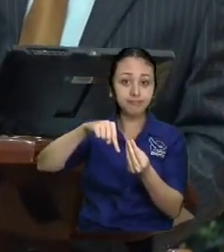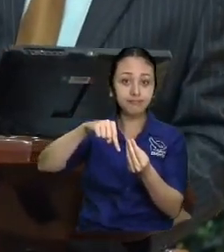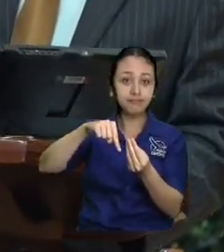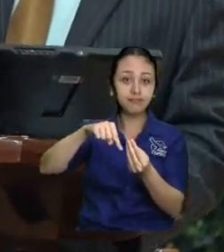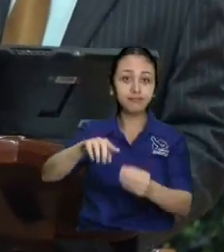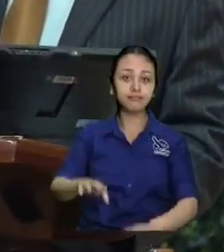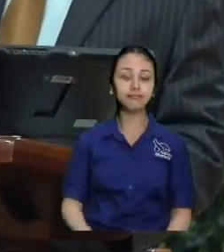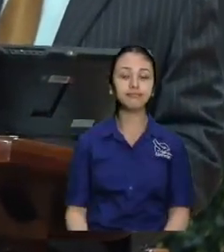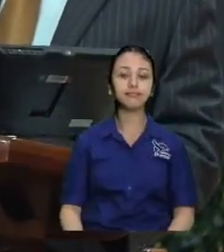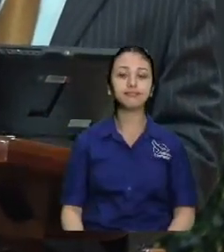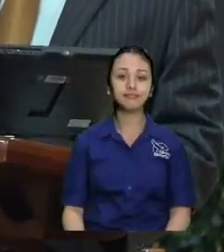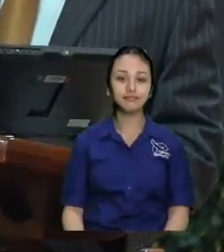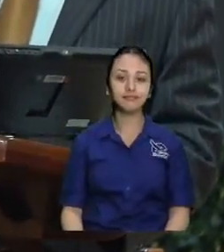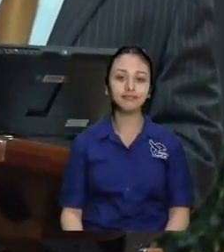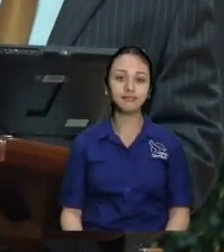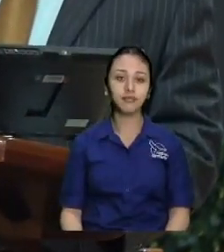muchachos?